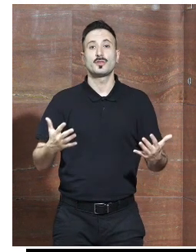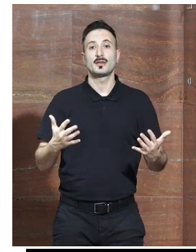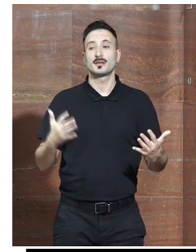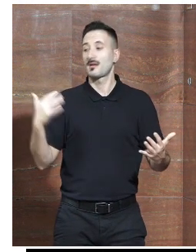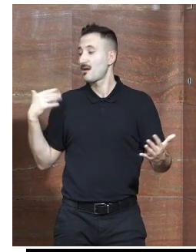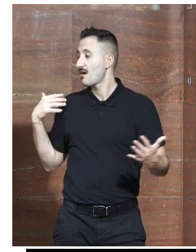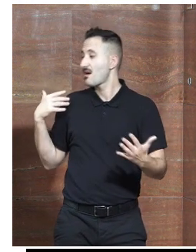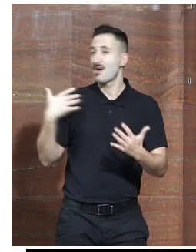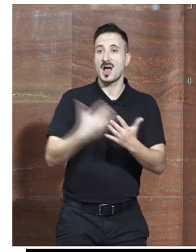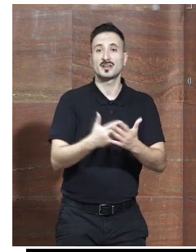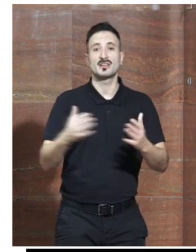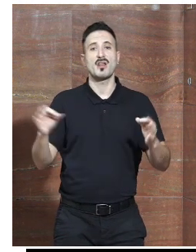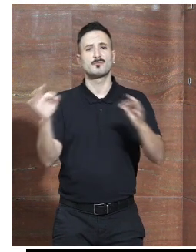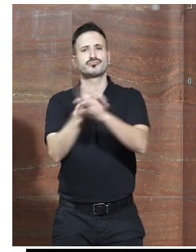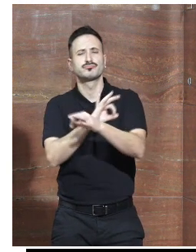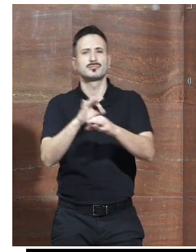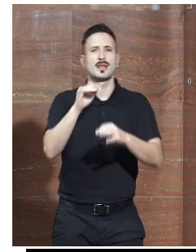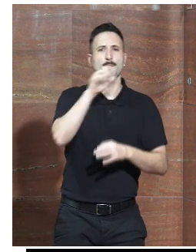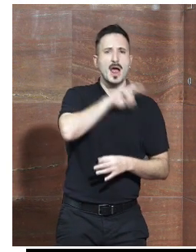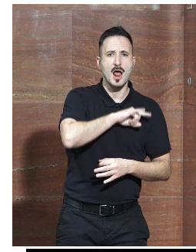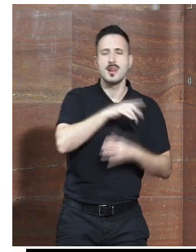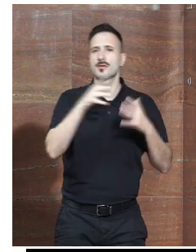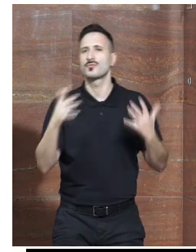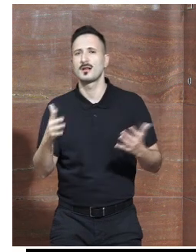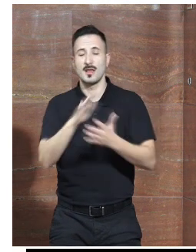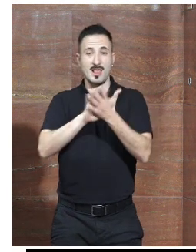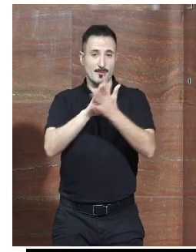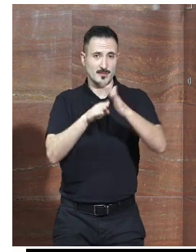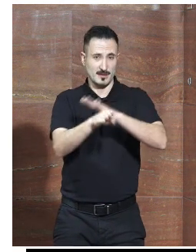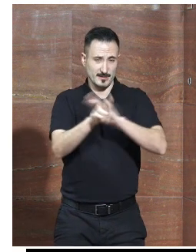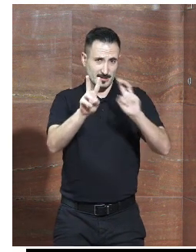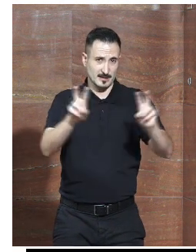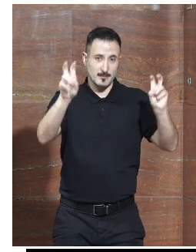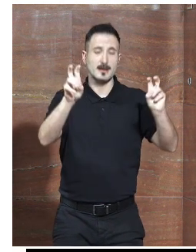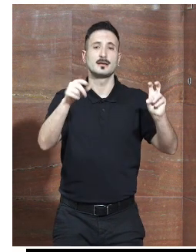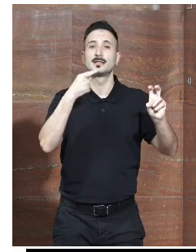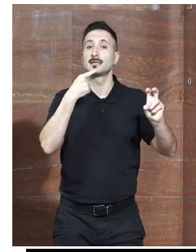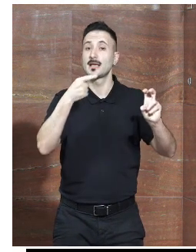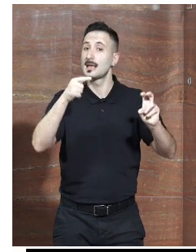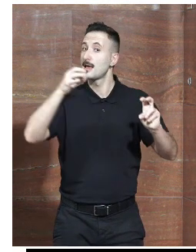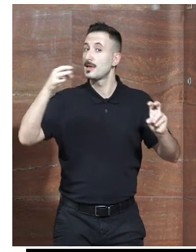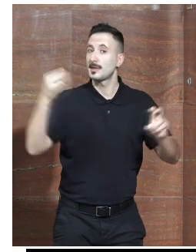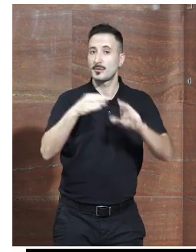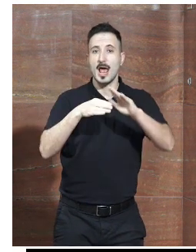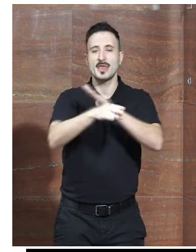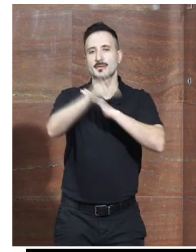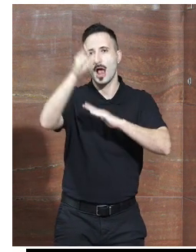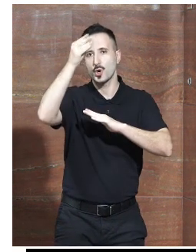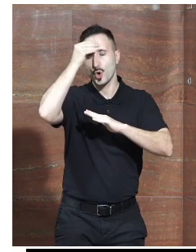fallando hasta ahora y todavía falla cuando hablamos de accesibilidad? Es incorporar la accesibilidad cognitiva